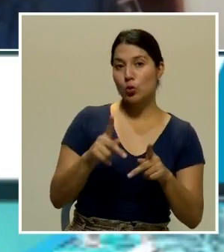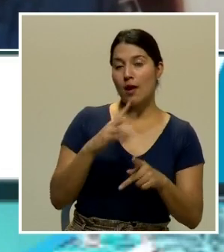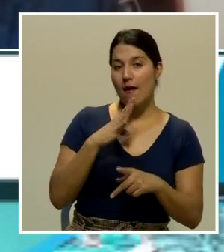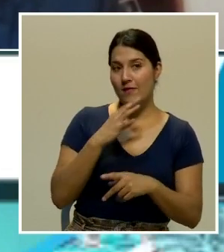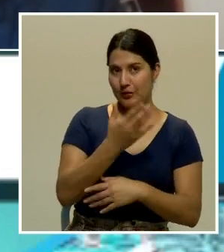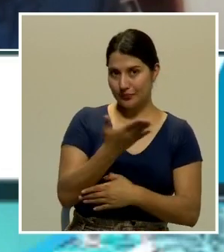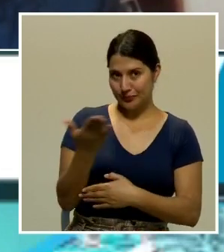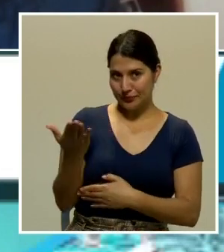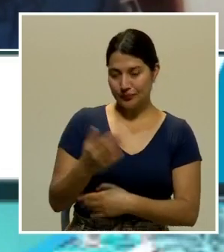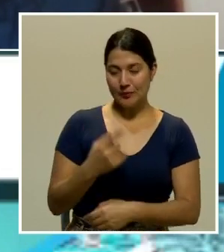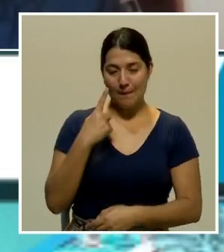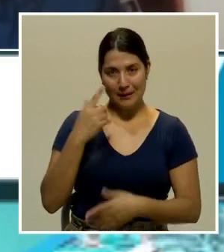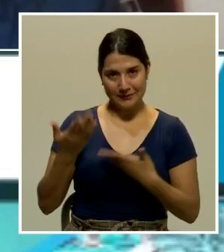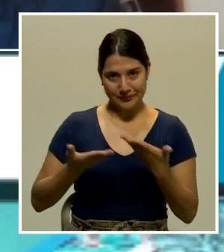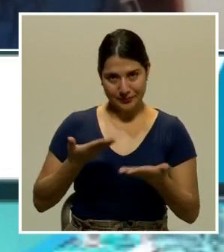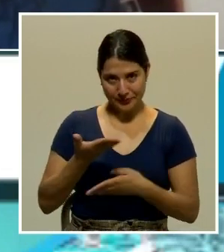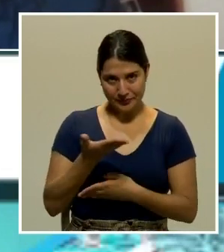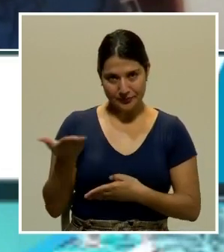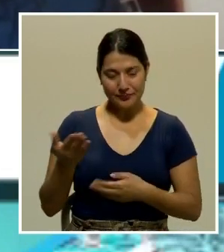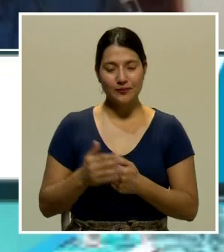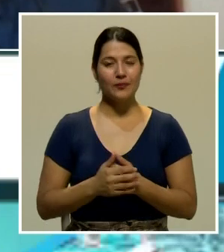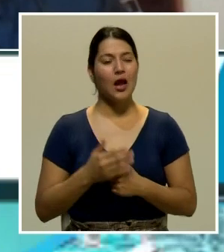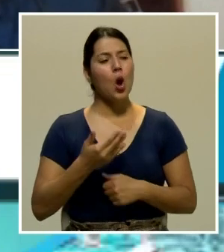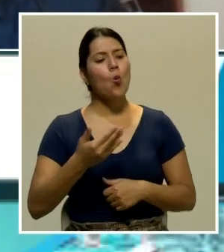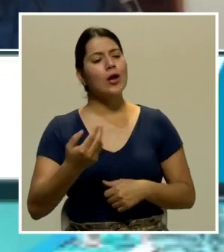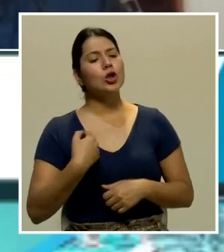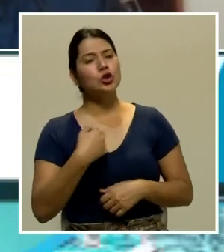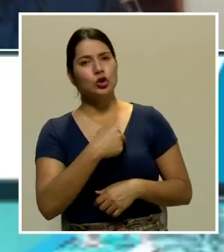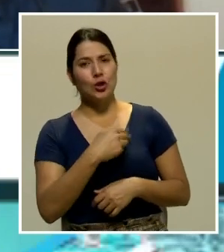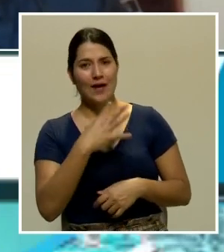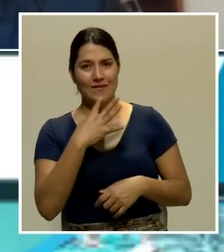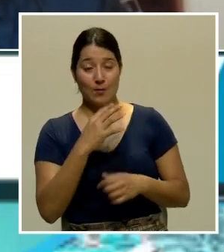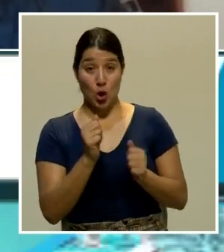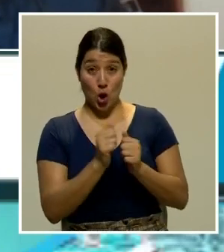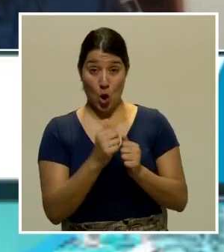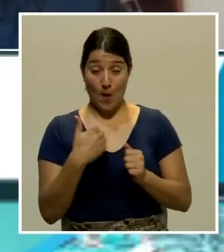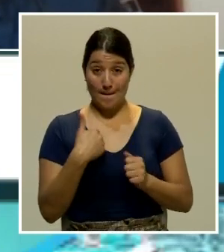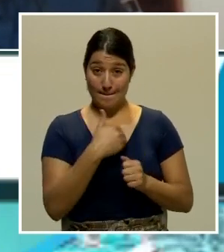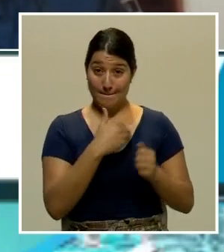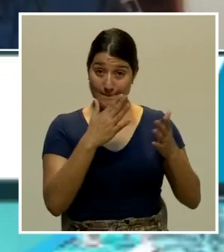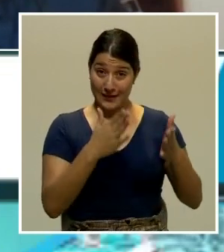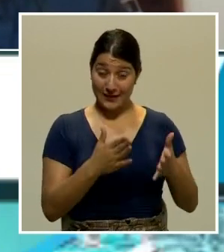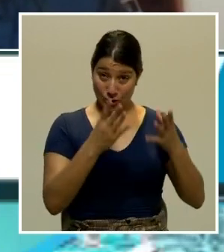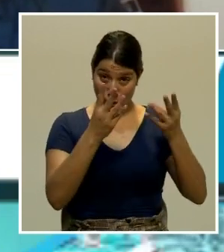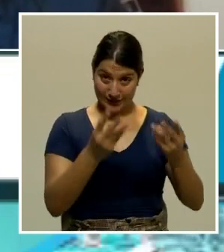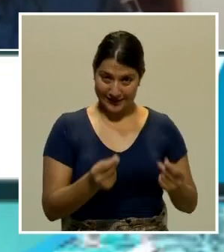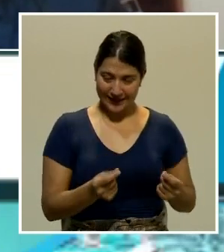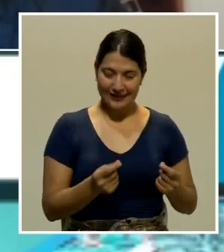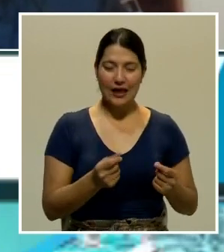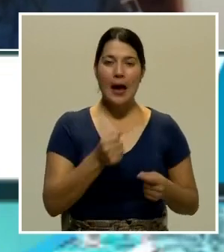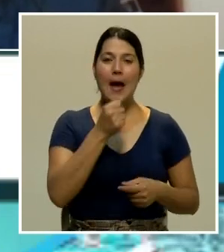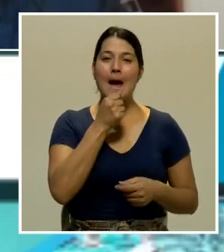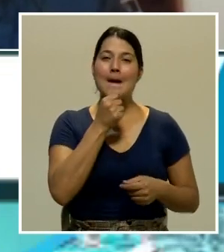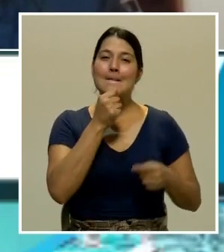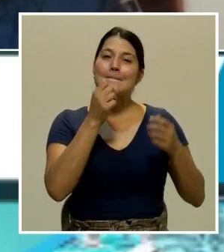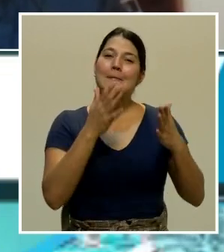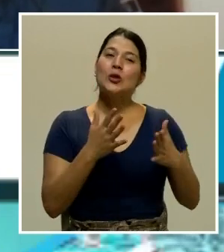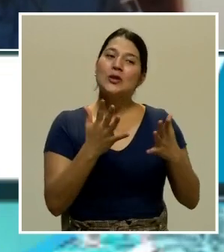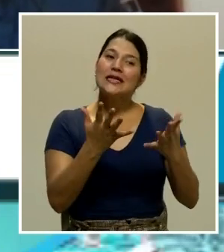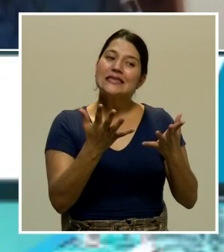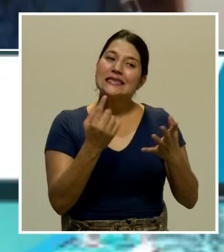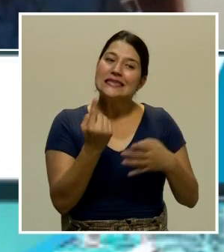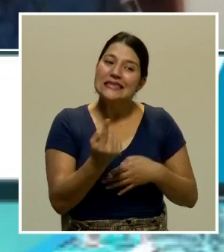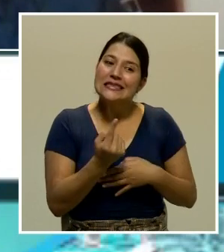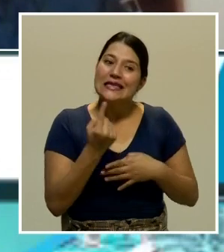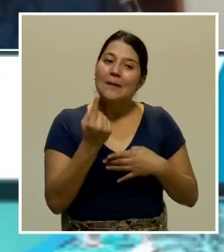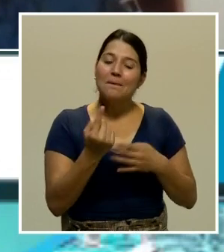orden. Don Elian, cuando uno habla con un ministro de Hacienda, los periodistas tenemos la tentación de transformar la